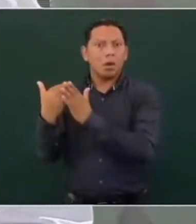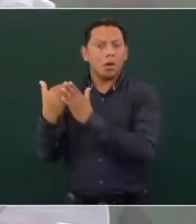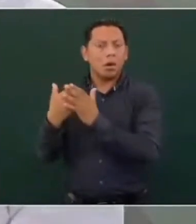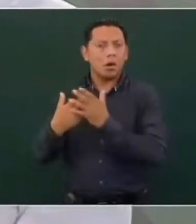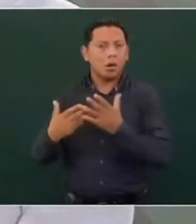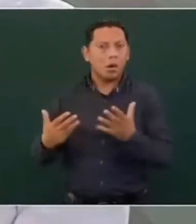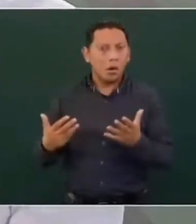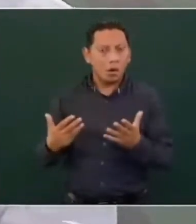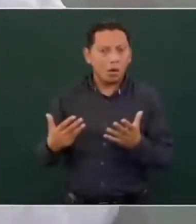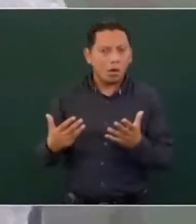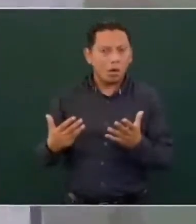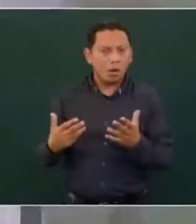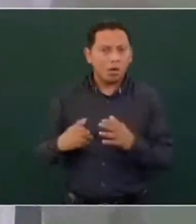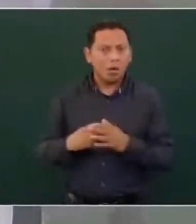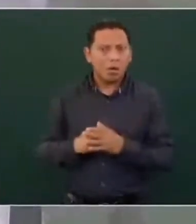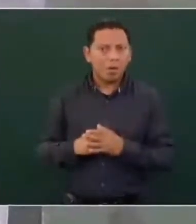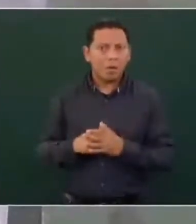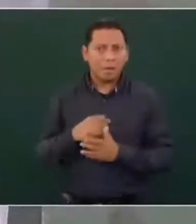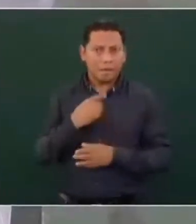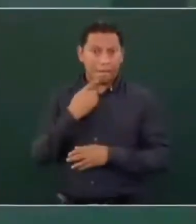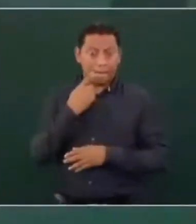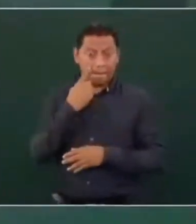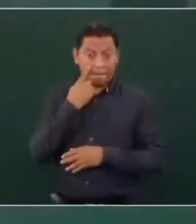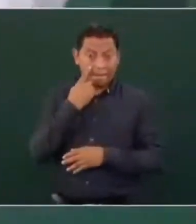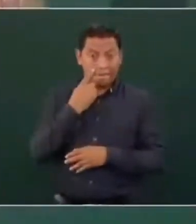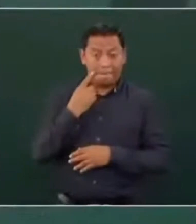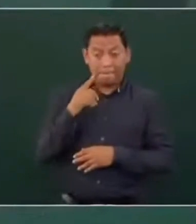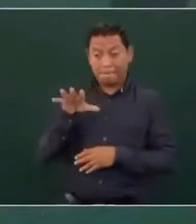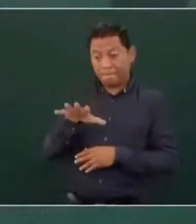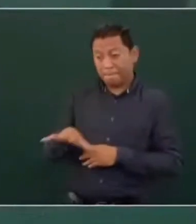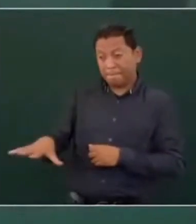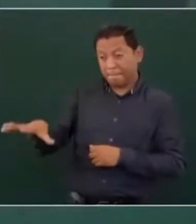¿Cuándo los civilizadores